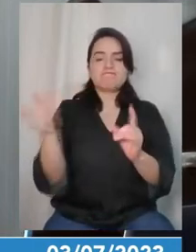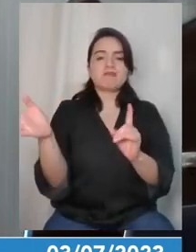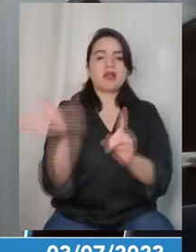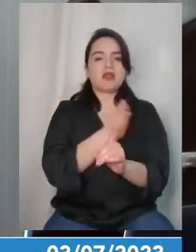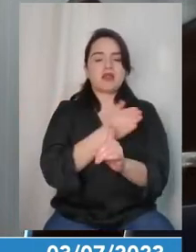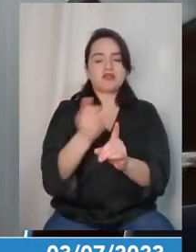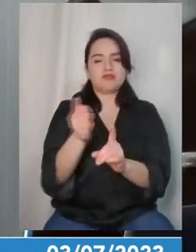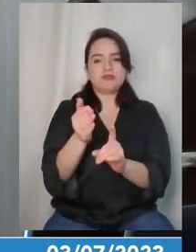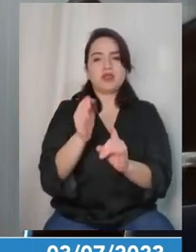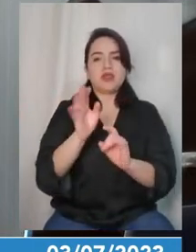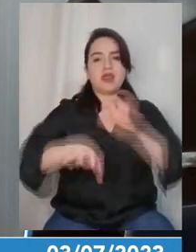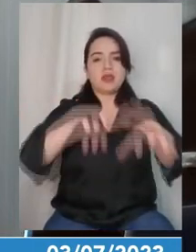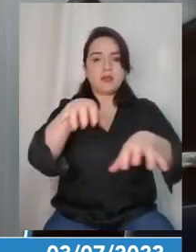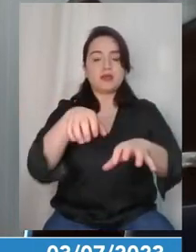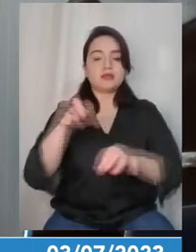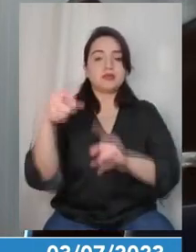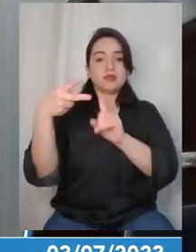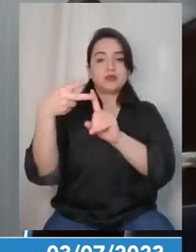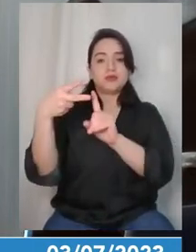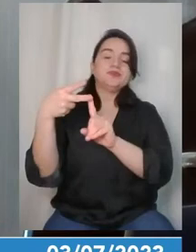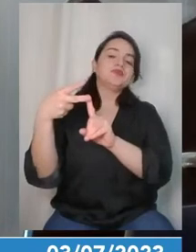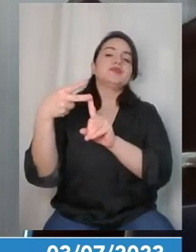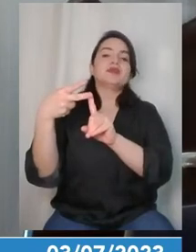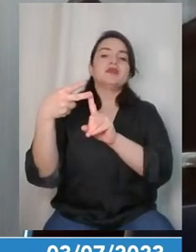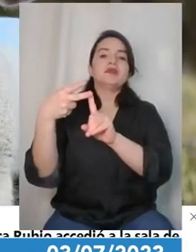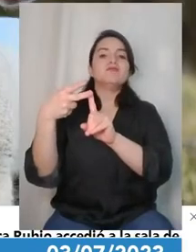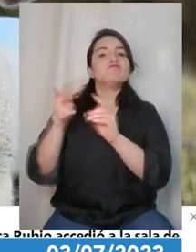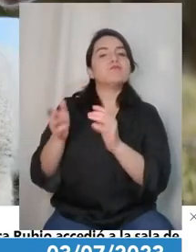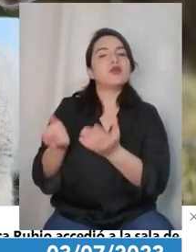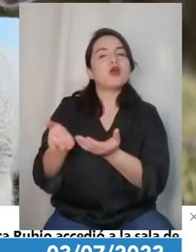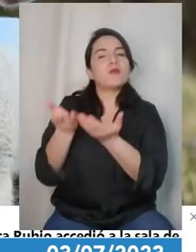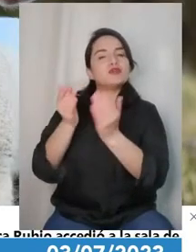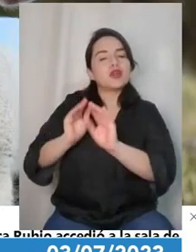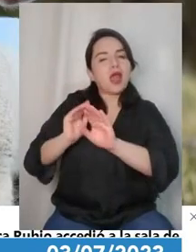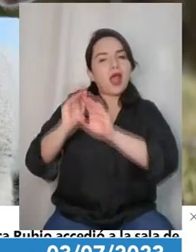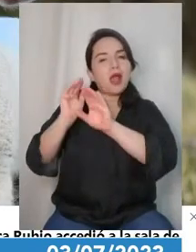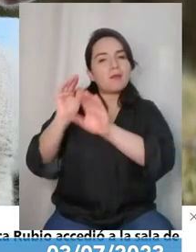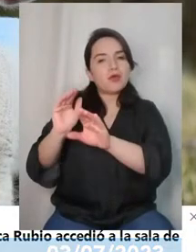legislativa dedicada a la promoción, apoyo y diálogo